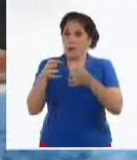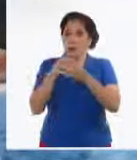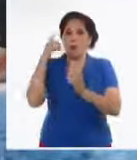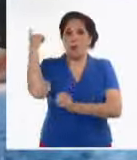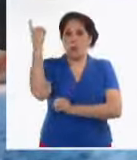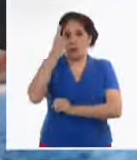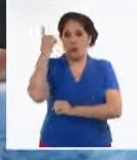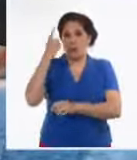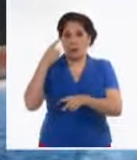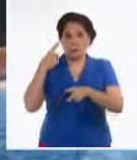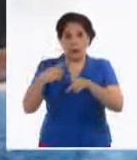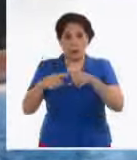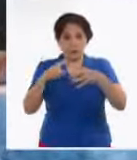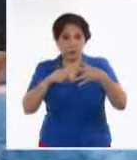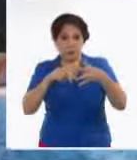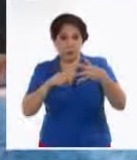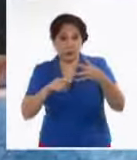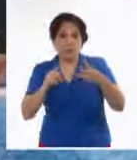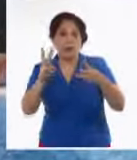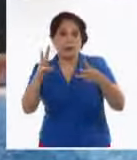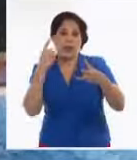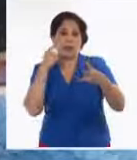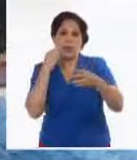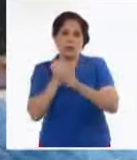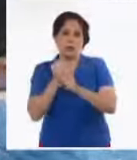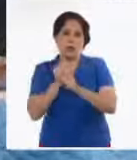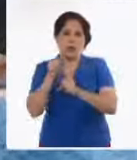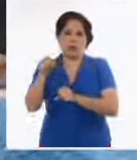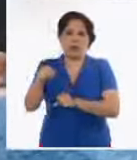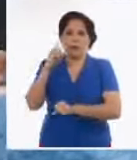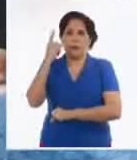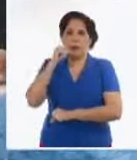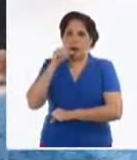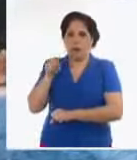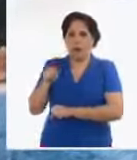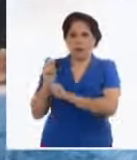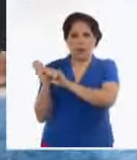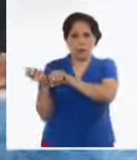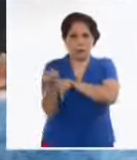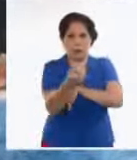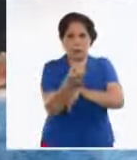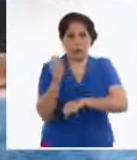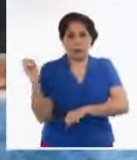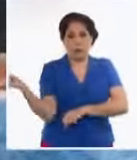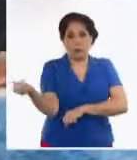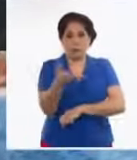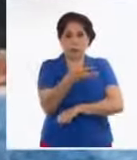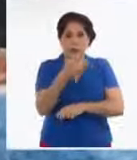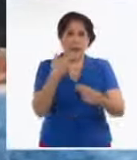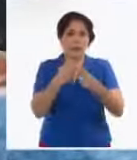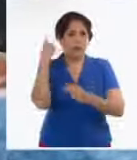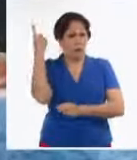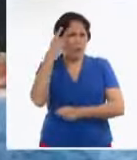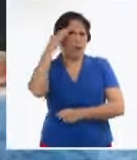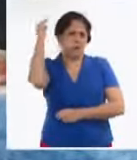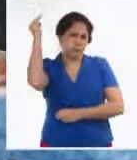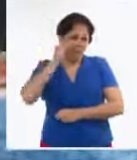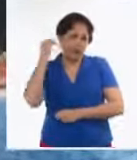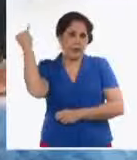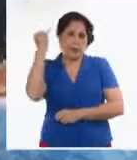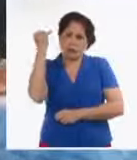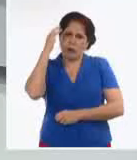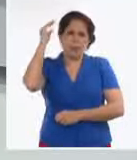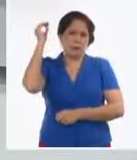caso de Guardita, que lleva 3 años jugando la primera base, que se ha desempeñado en estos momentos en los eventos internacionales como los eventos nacionales, que no hay ningún tipo de problema con